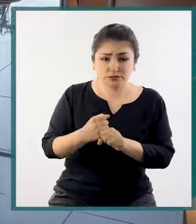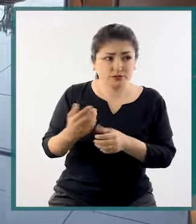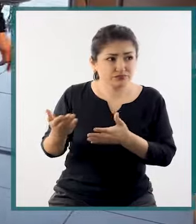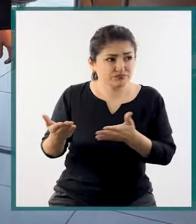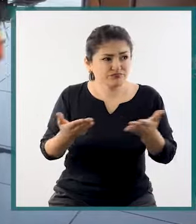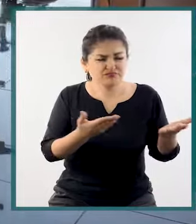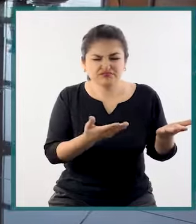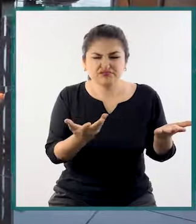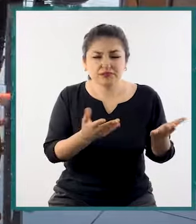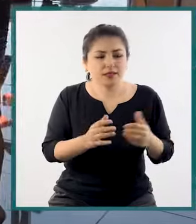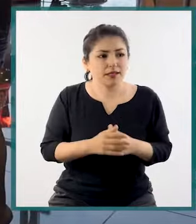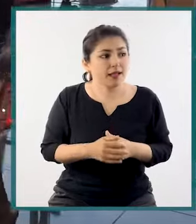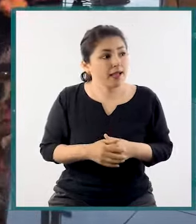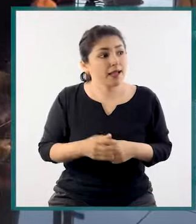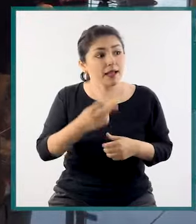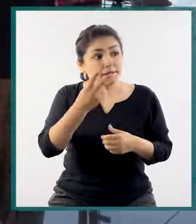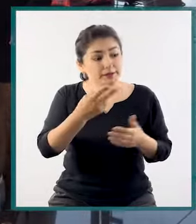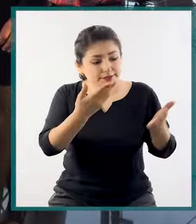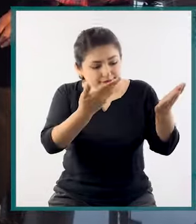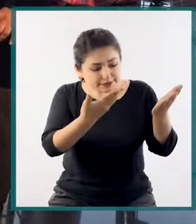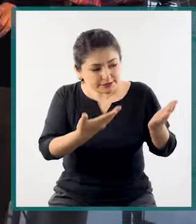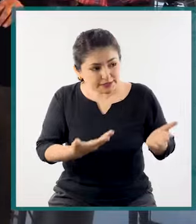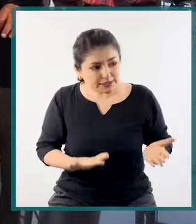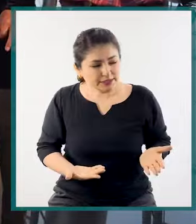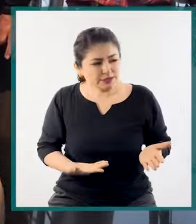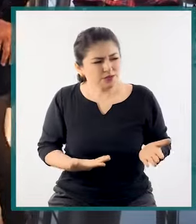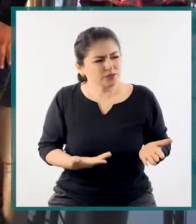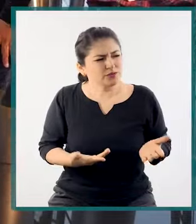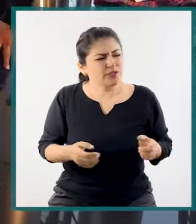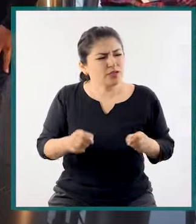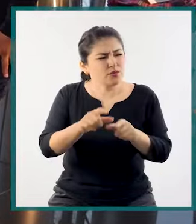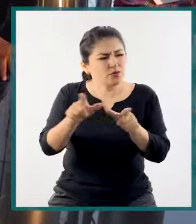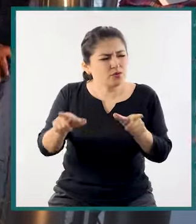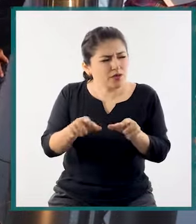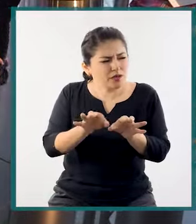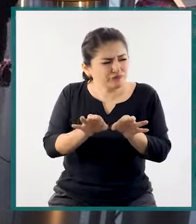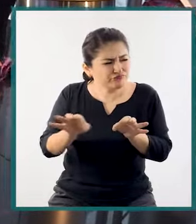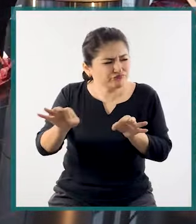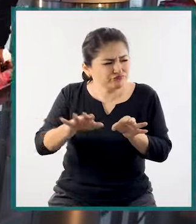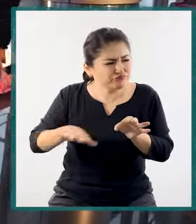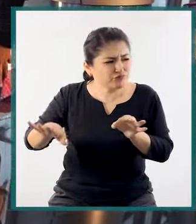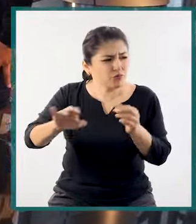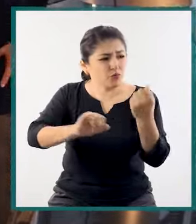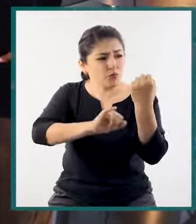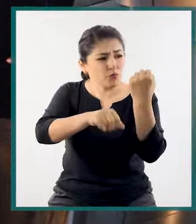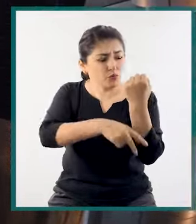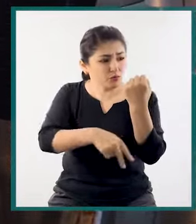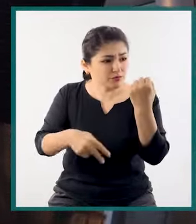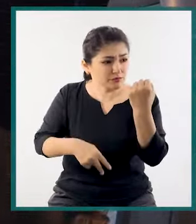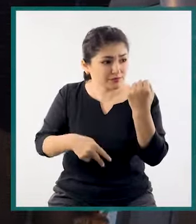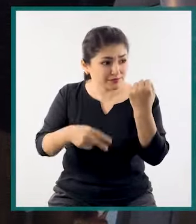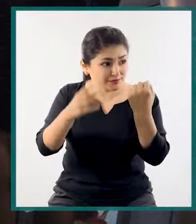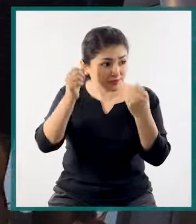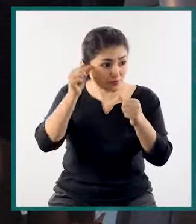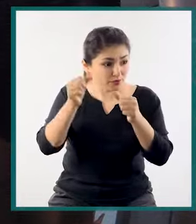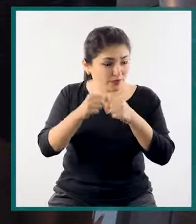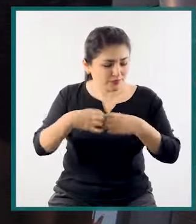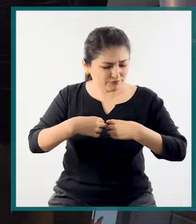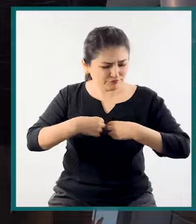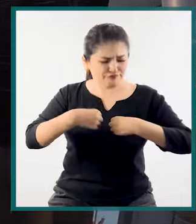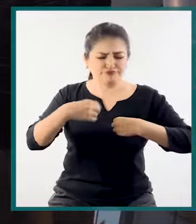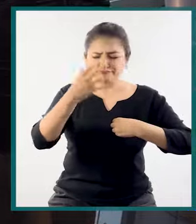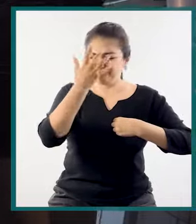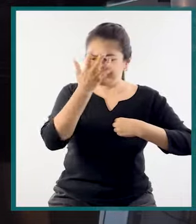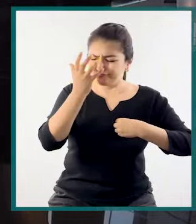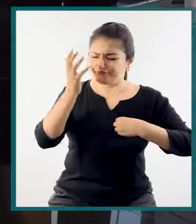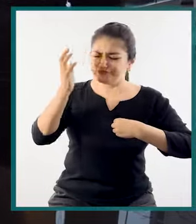Junín. Hemos traído una serie de personajes típicos de algunas de las danzas de la región Junín, como por ejemplo la chonguina. La chonguina es